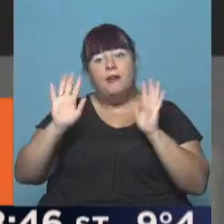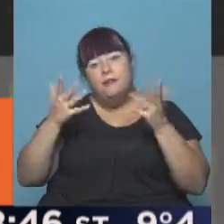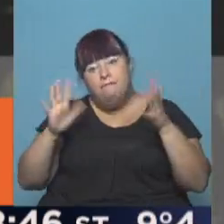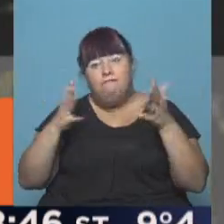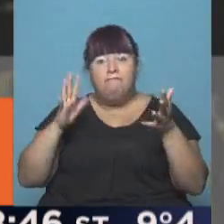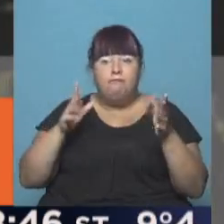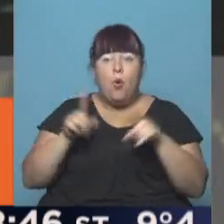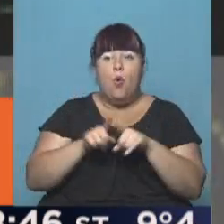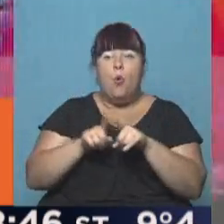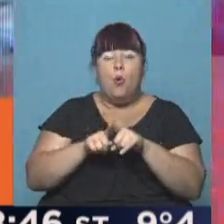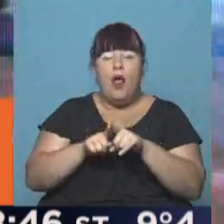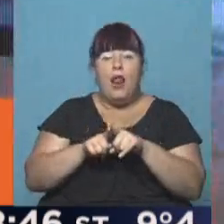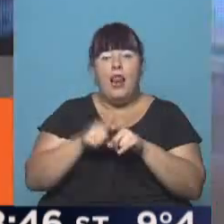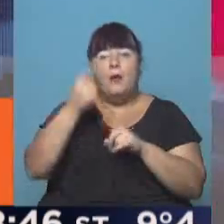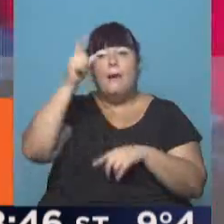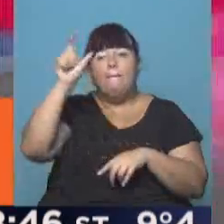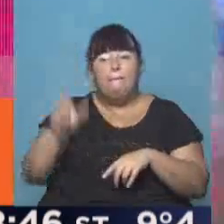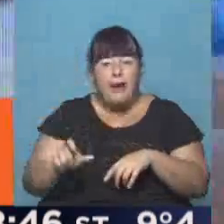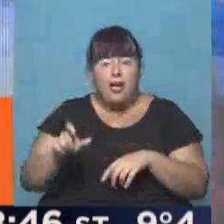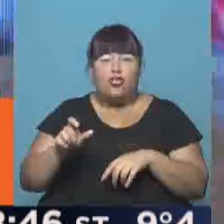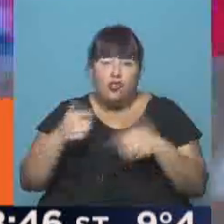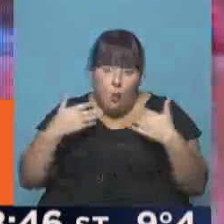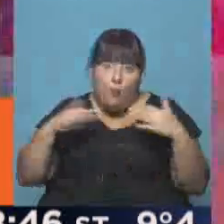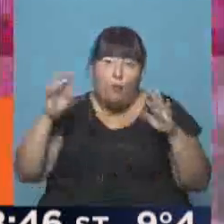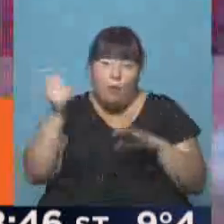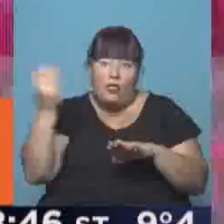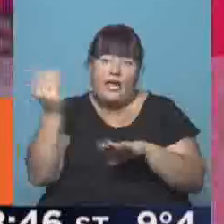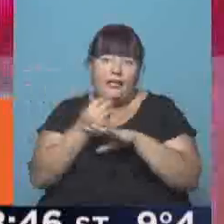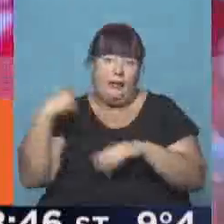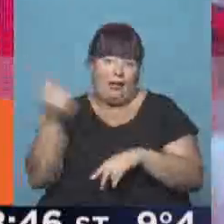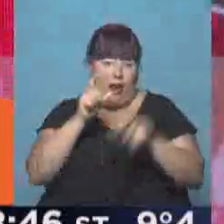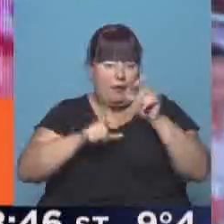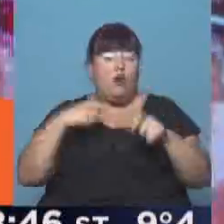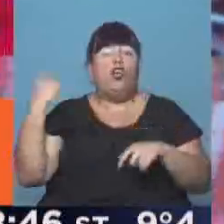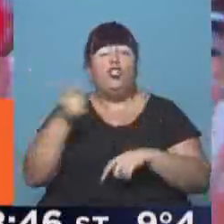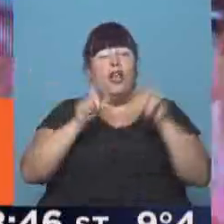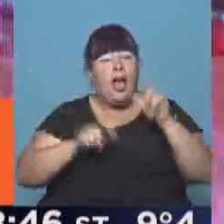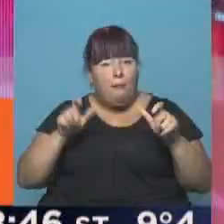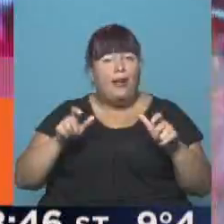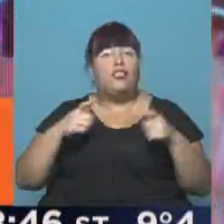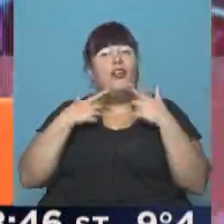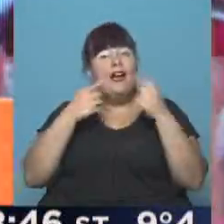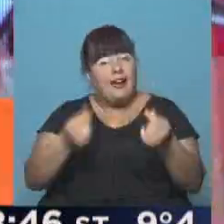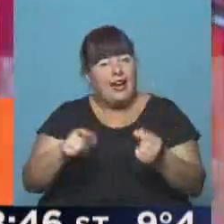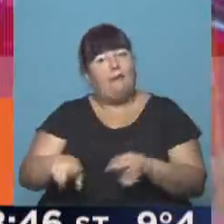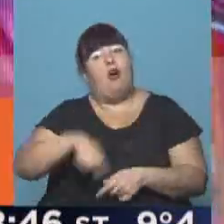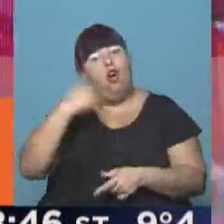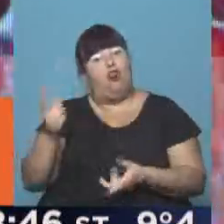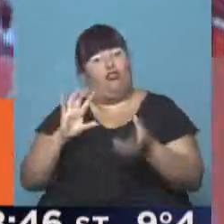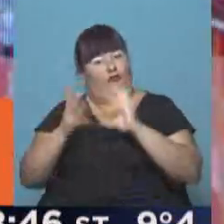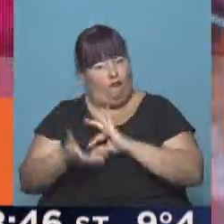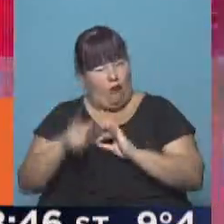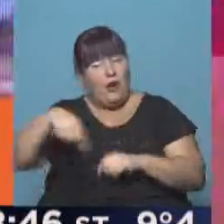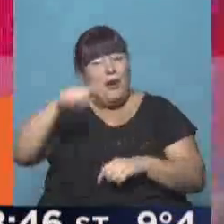sea una persona potable para la sociedad, porque la sociedad está reclamando otro procedimiento.